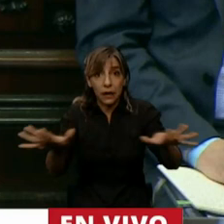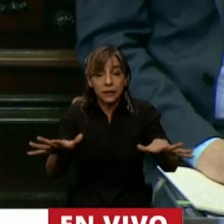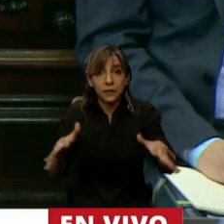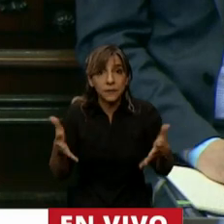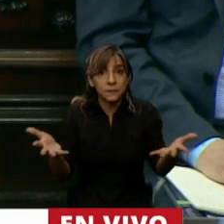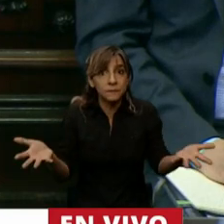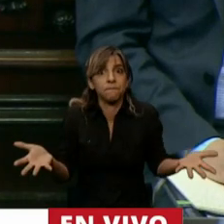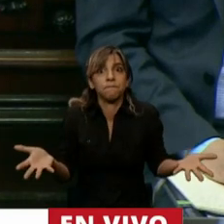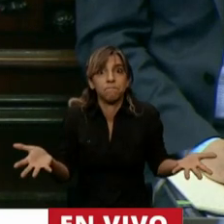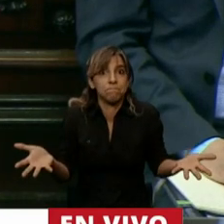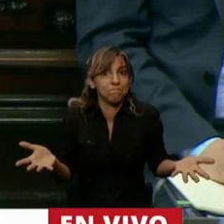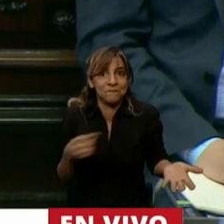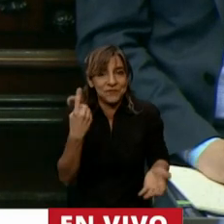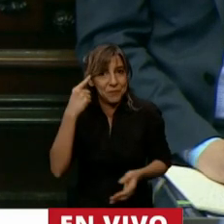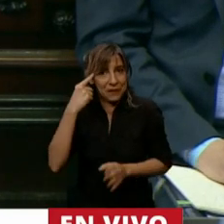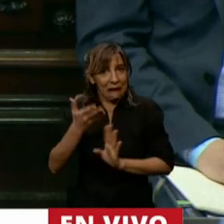no